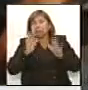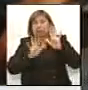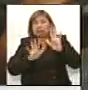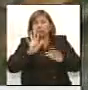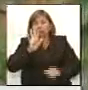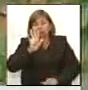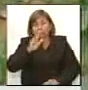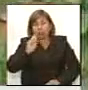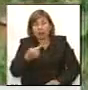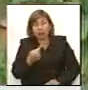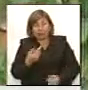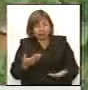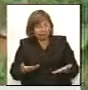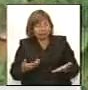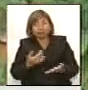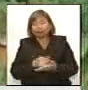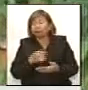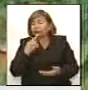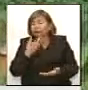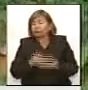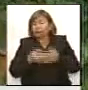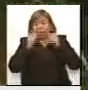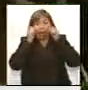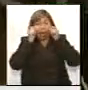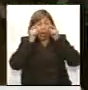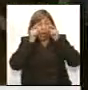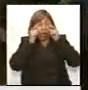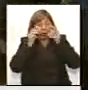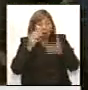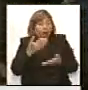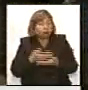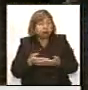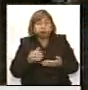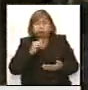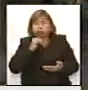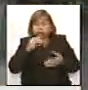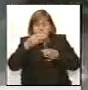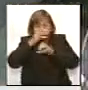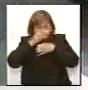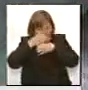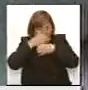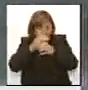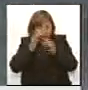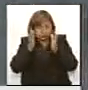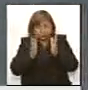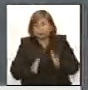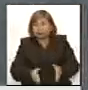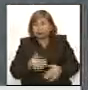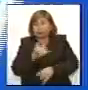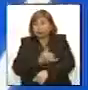situación, dijo, ha generado un impacto negativo en los científicos de esta institución.